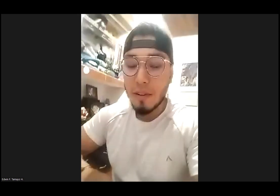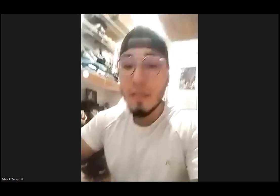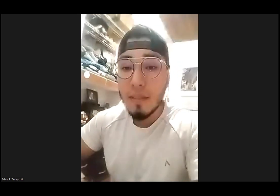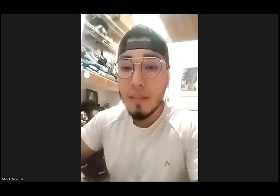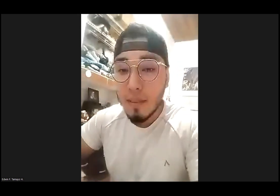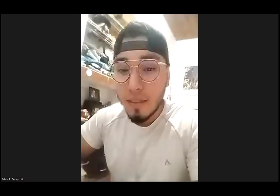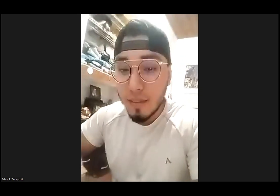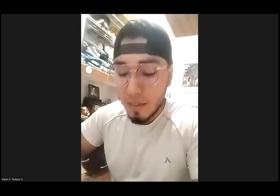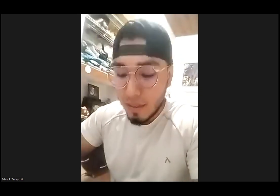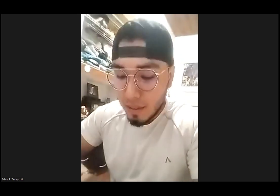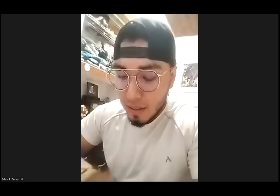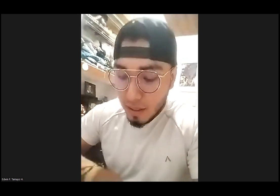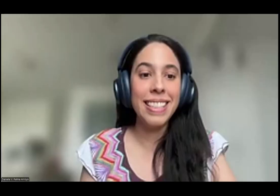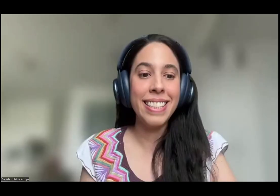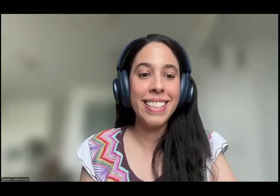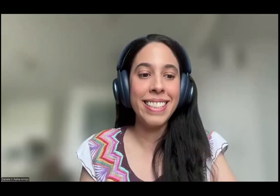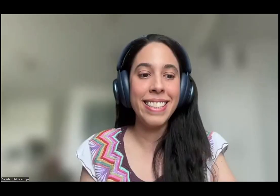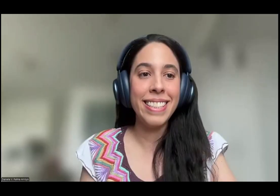lo que escribí.